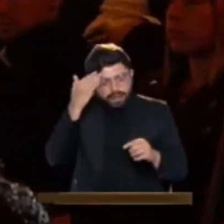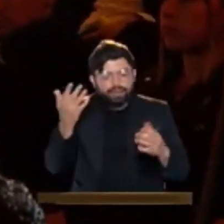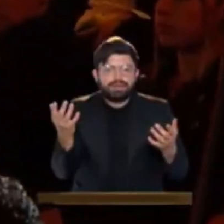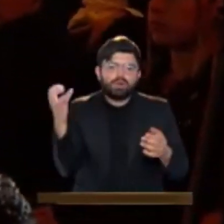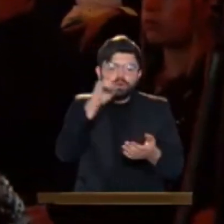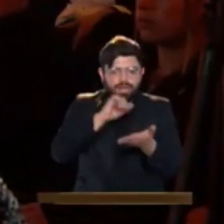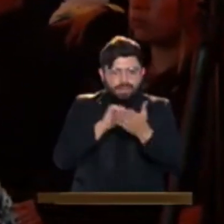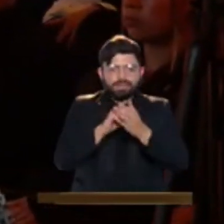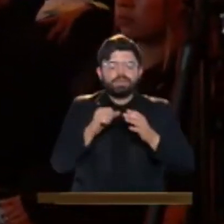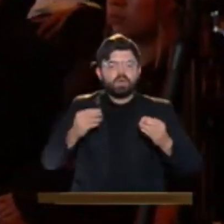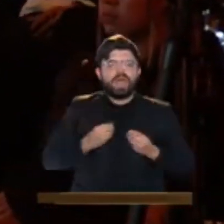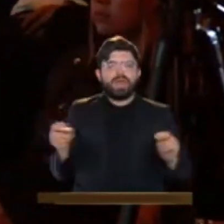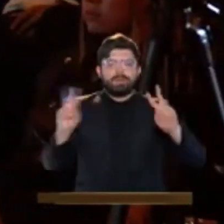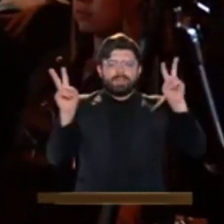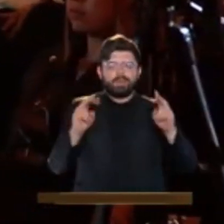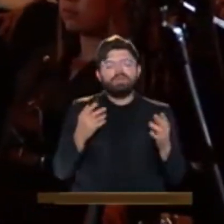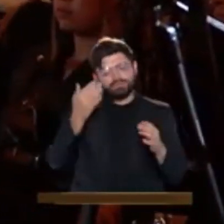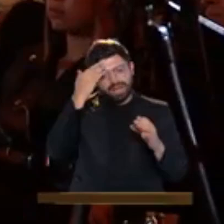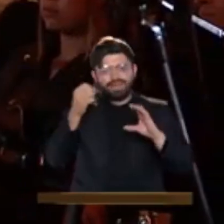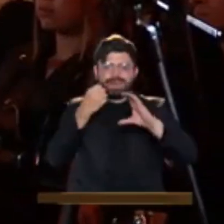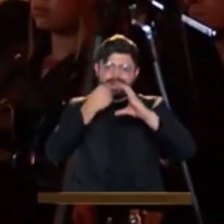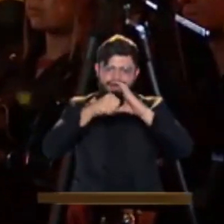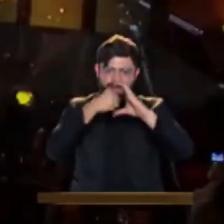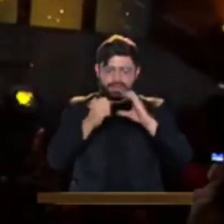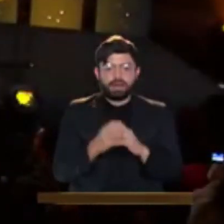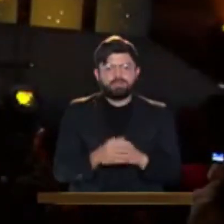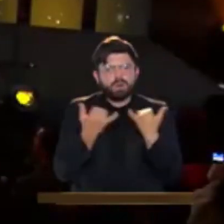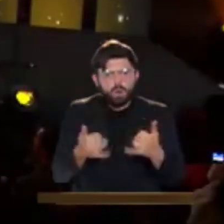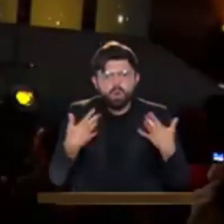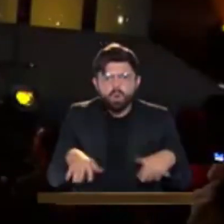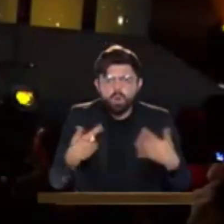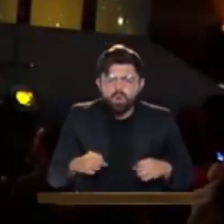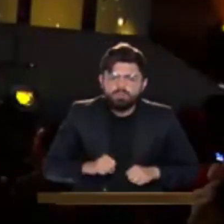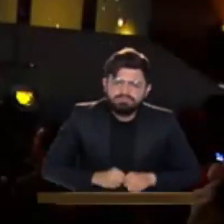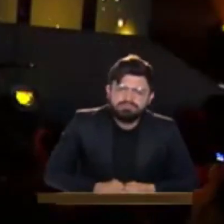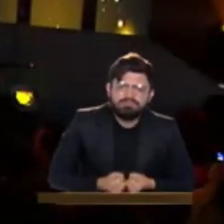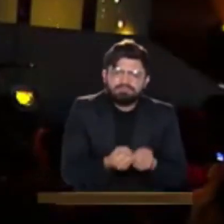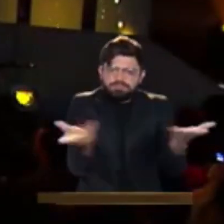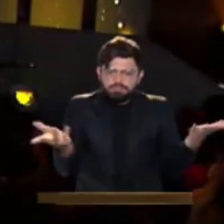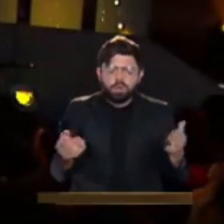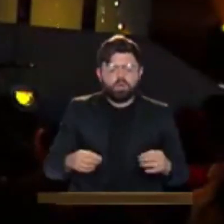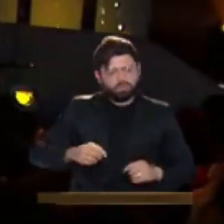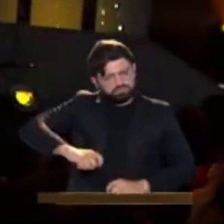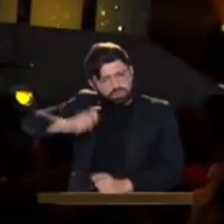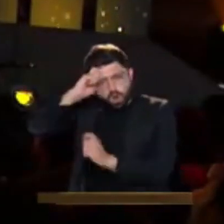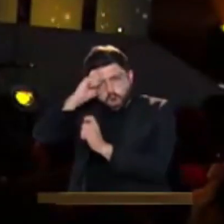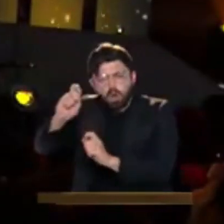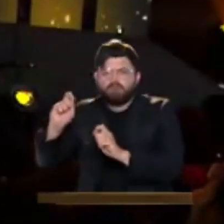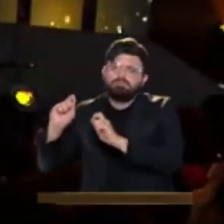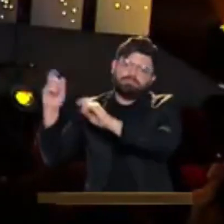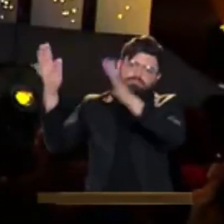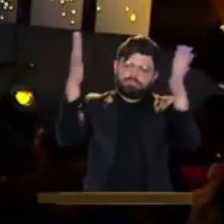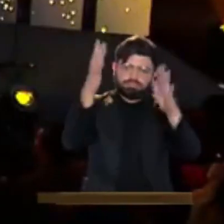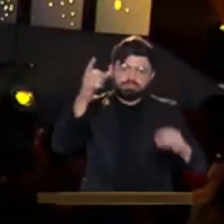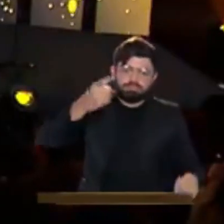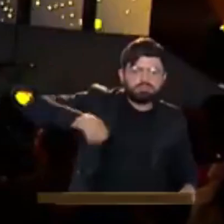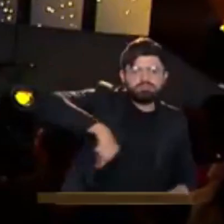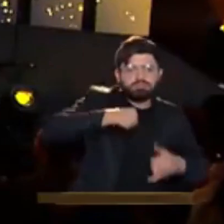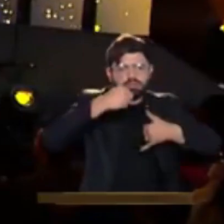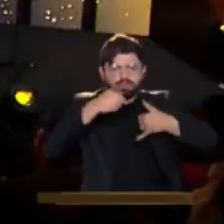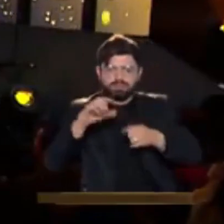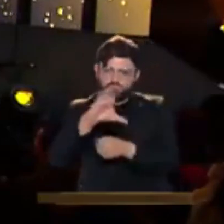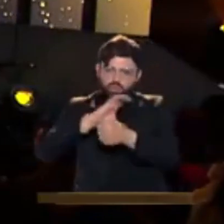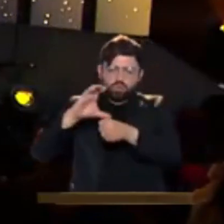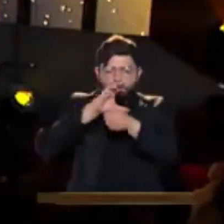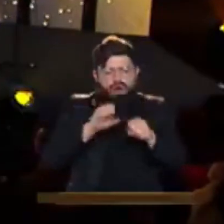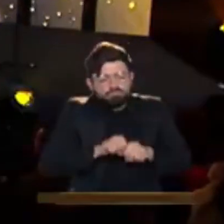Capital. Gracias a esta transmisión podemos compartir y hacer llegar este homenaje a todos los rincones de nuestra